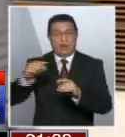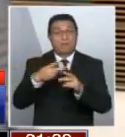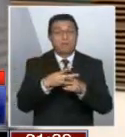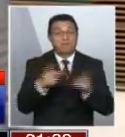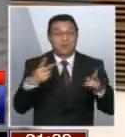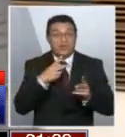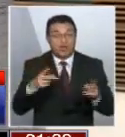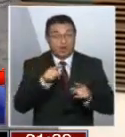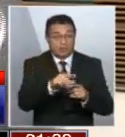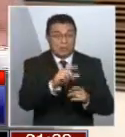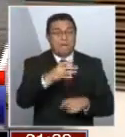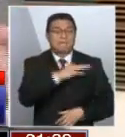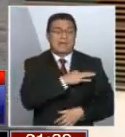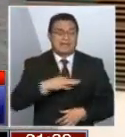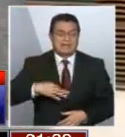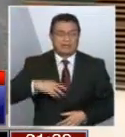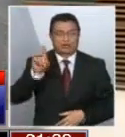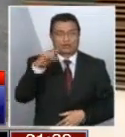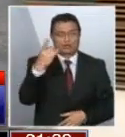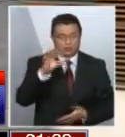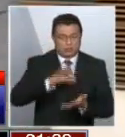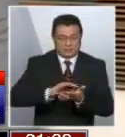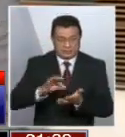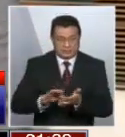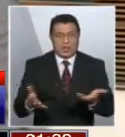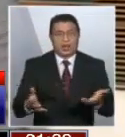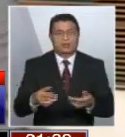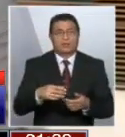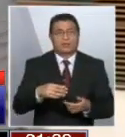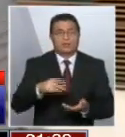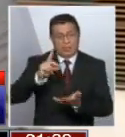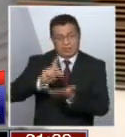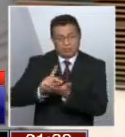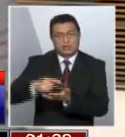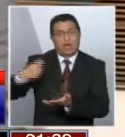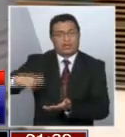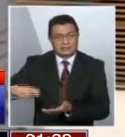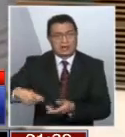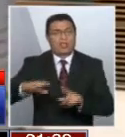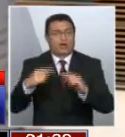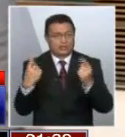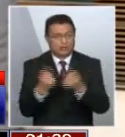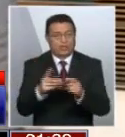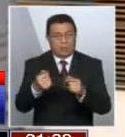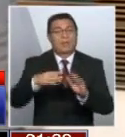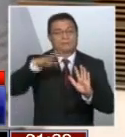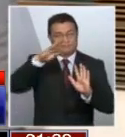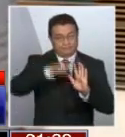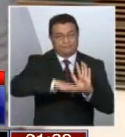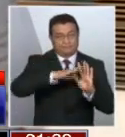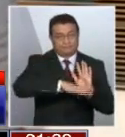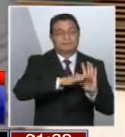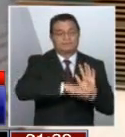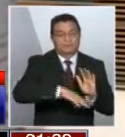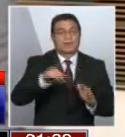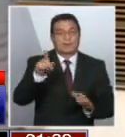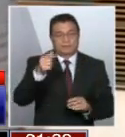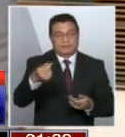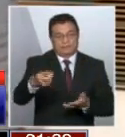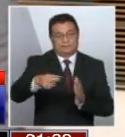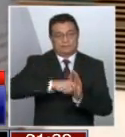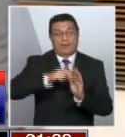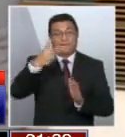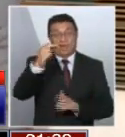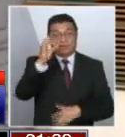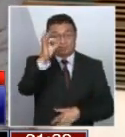pública, ministros, subsecretarios, parlamentarios, etcétera, redujeran su salario en